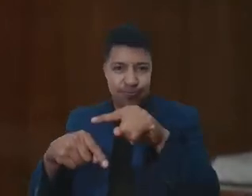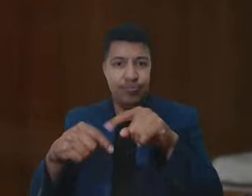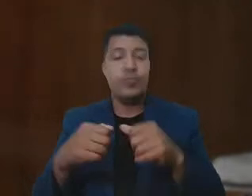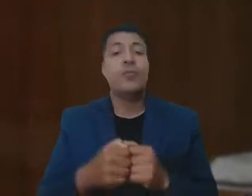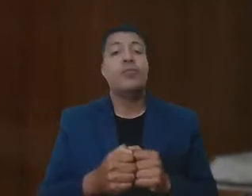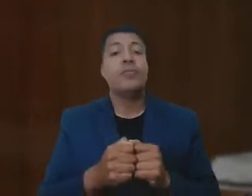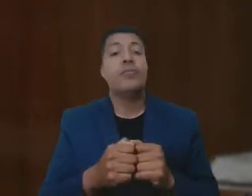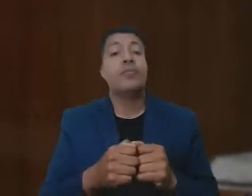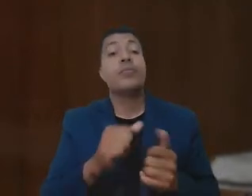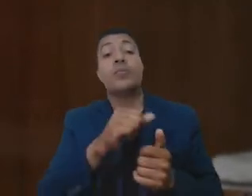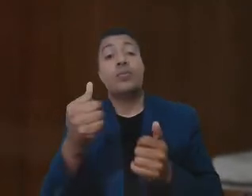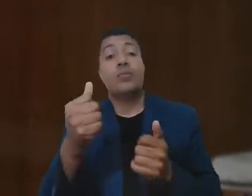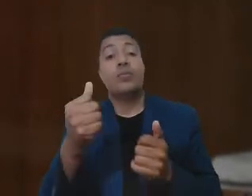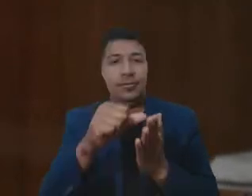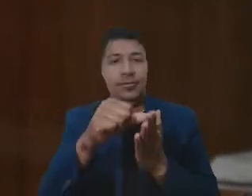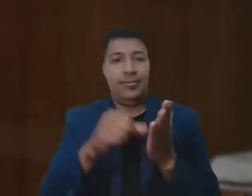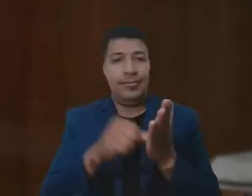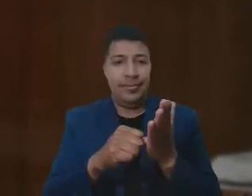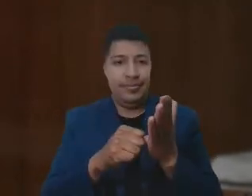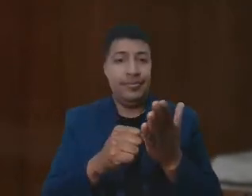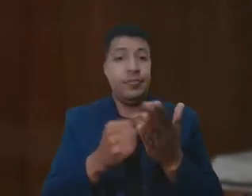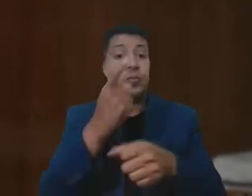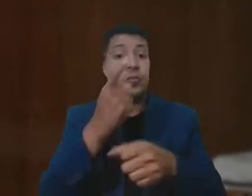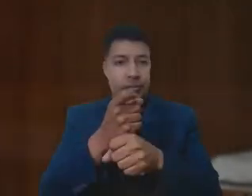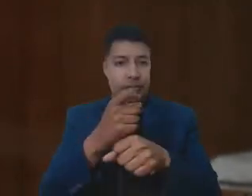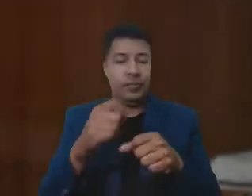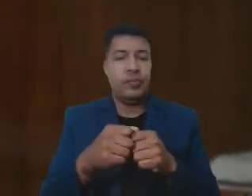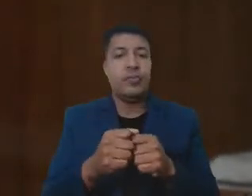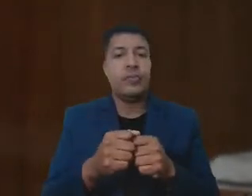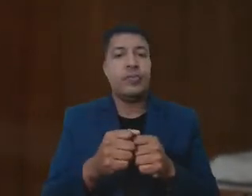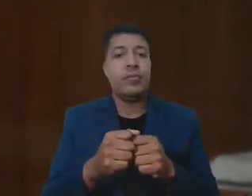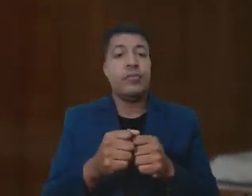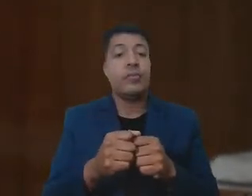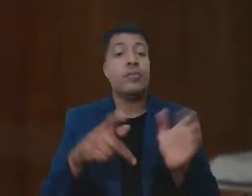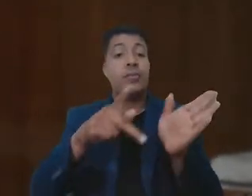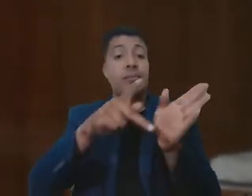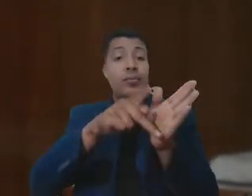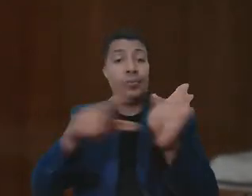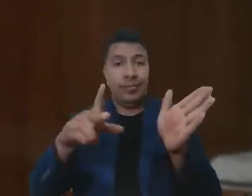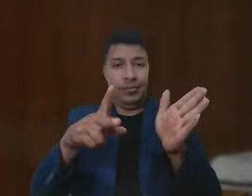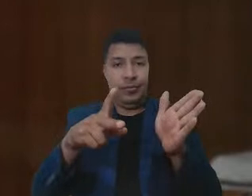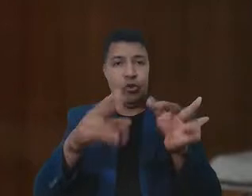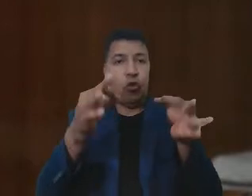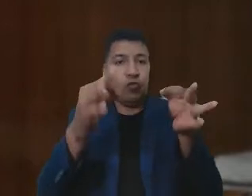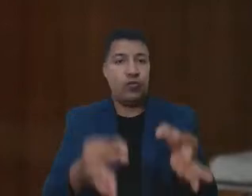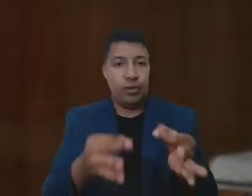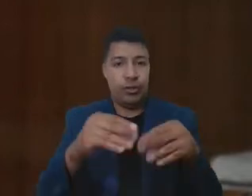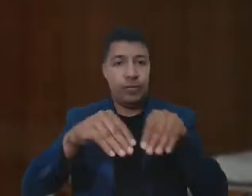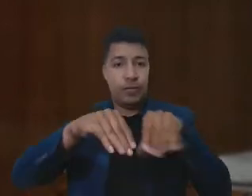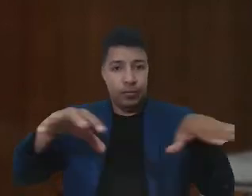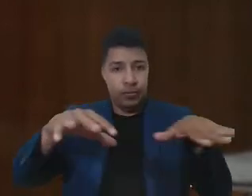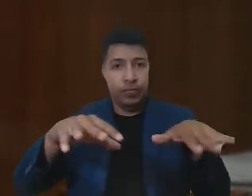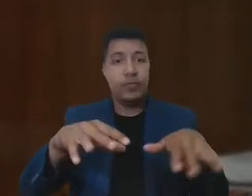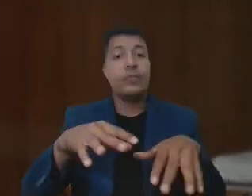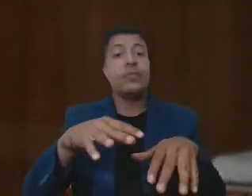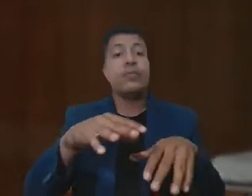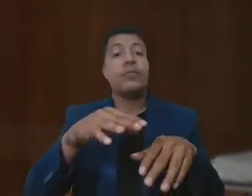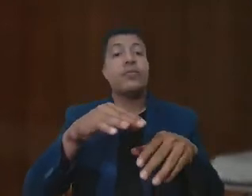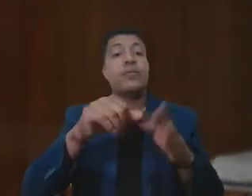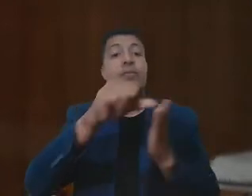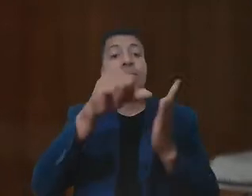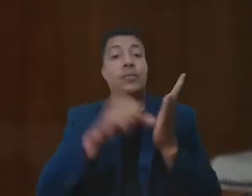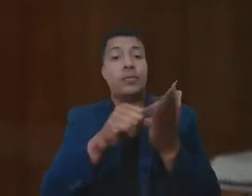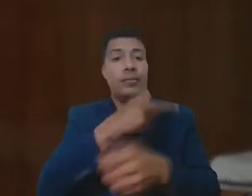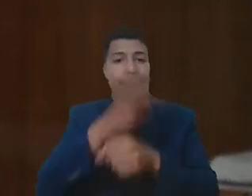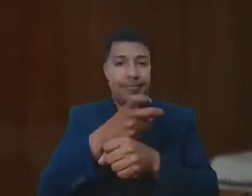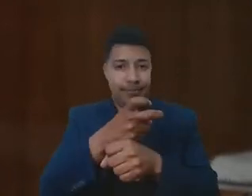Transitorios. Artículo primero. Publíquese el presente decreto en el periódico oficial Gaceta de Gobierno. Artículo segundo. El